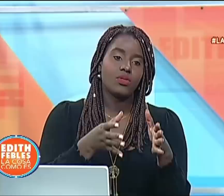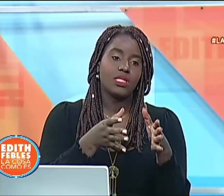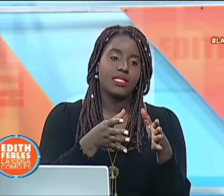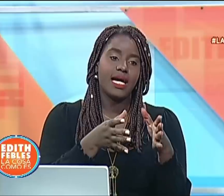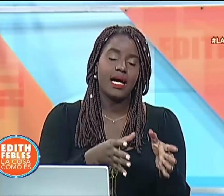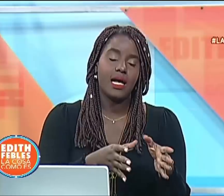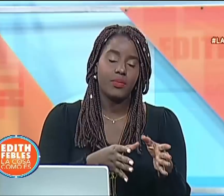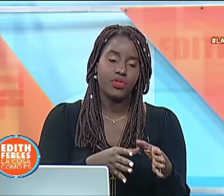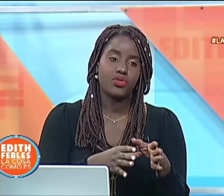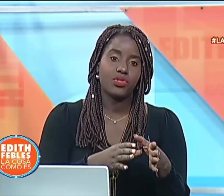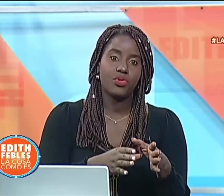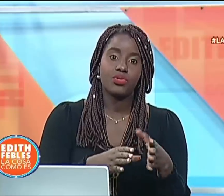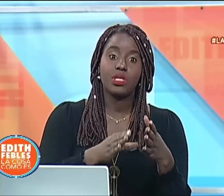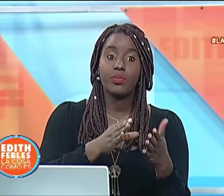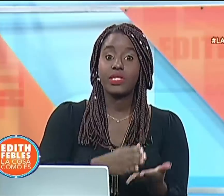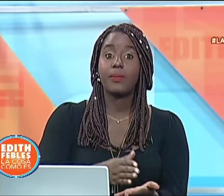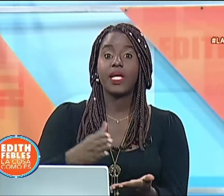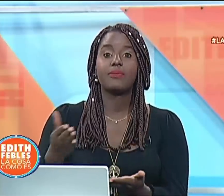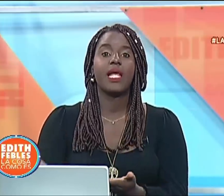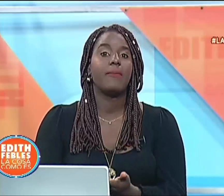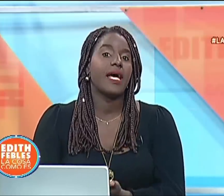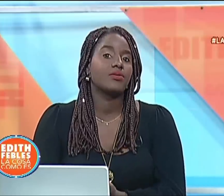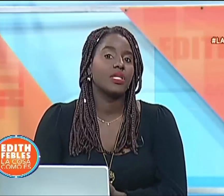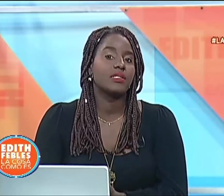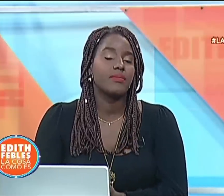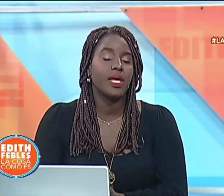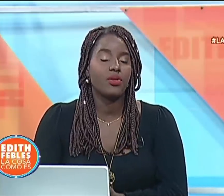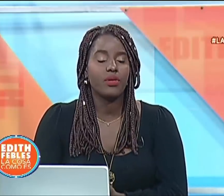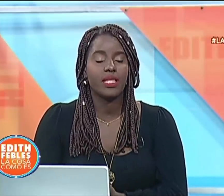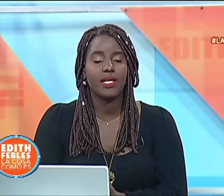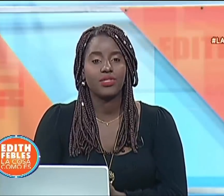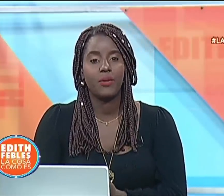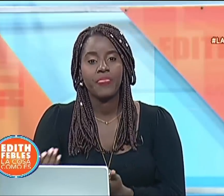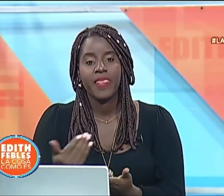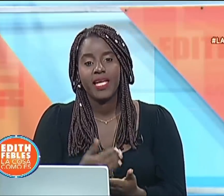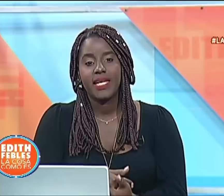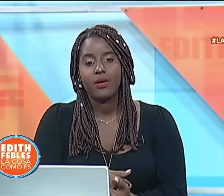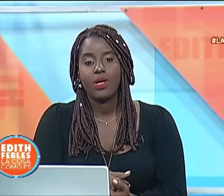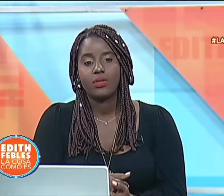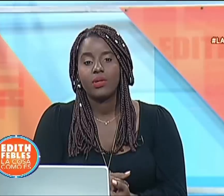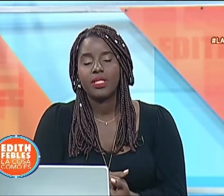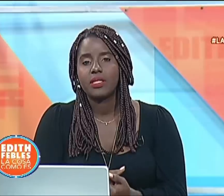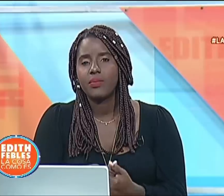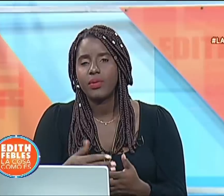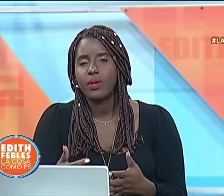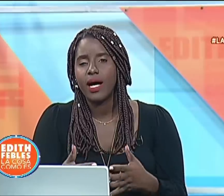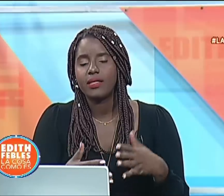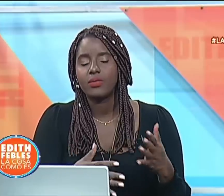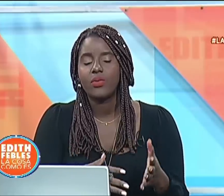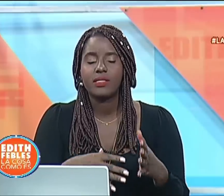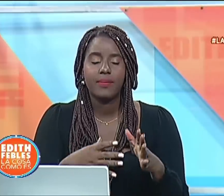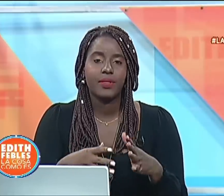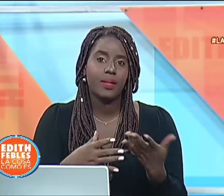embargo, si ya el proceso es conocido, pues el plazo es menor. De hecho, cuando el Ministerio Público va